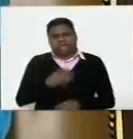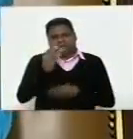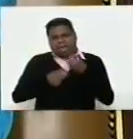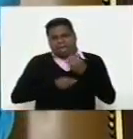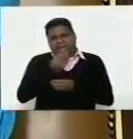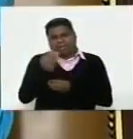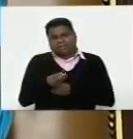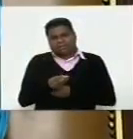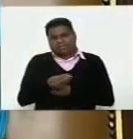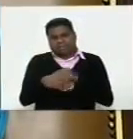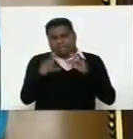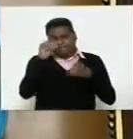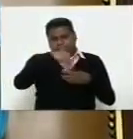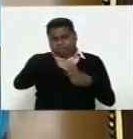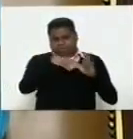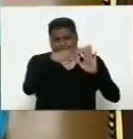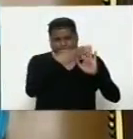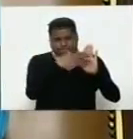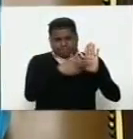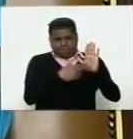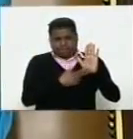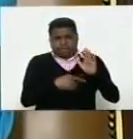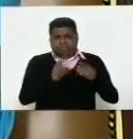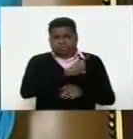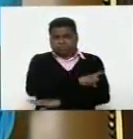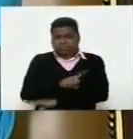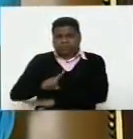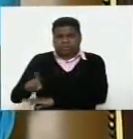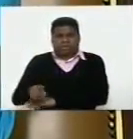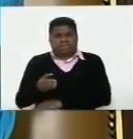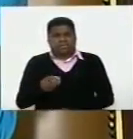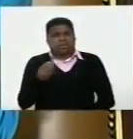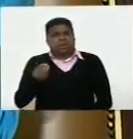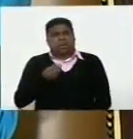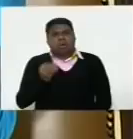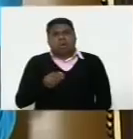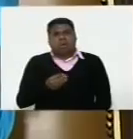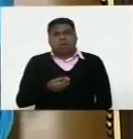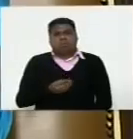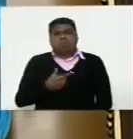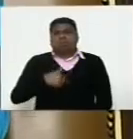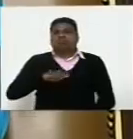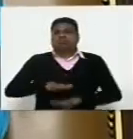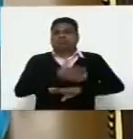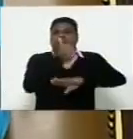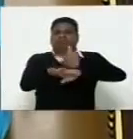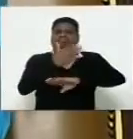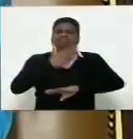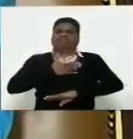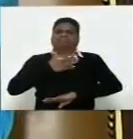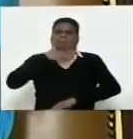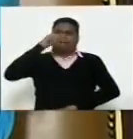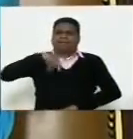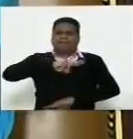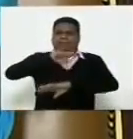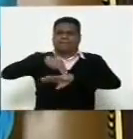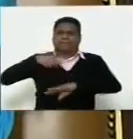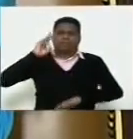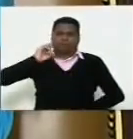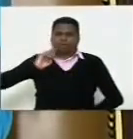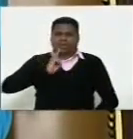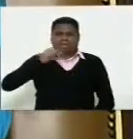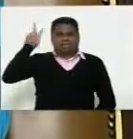los contenidos de esta ley, porque es nuestro deber como autoridad que somos de la República Bolivariana